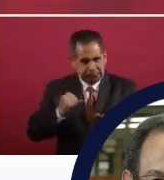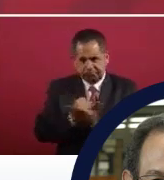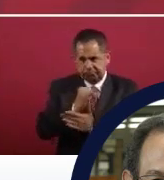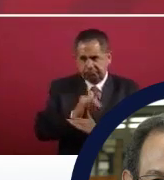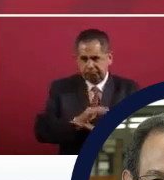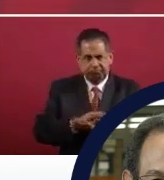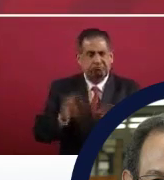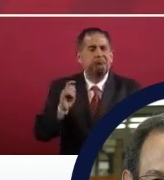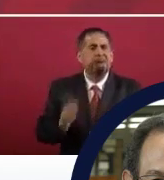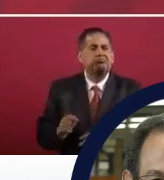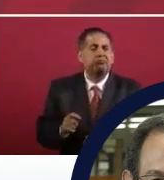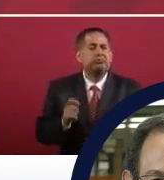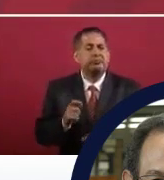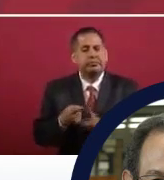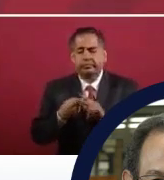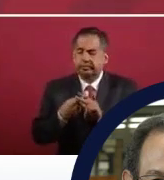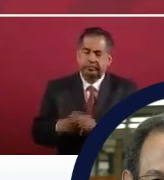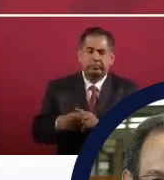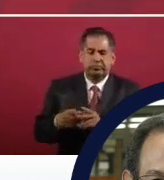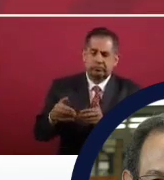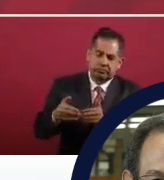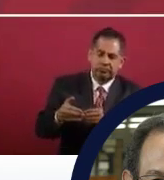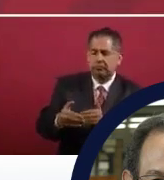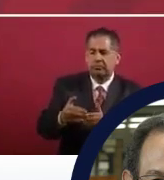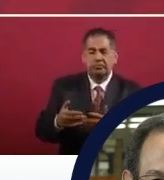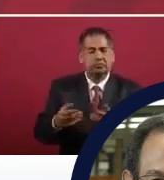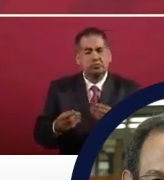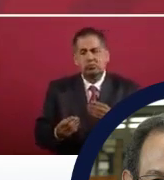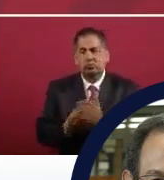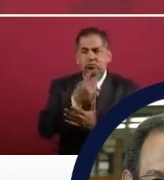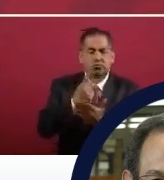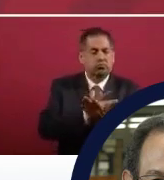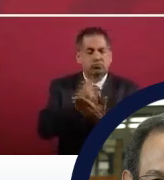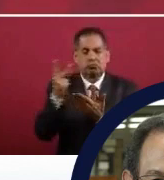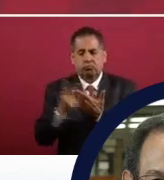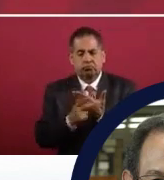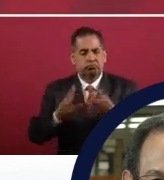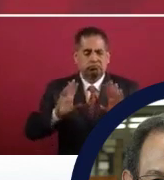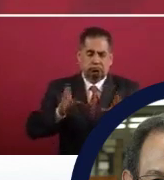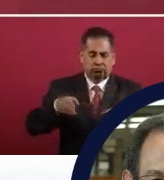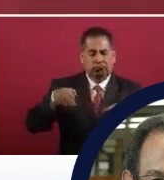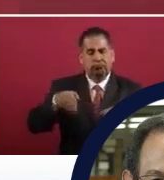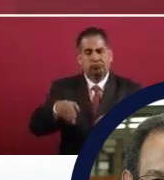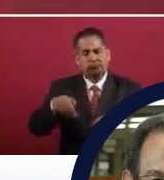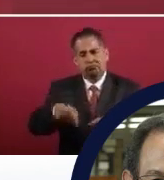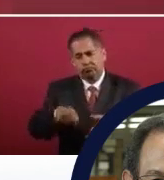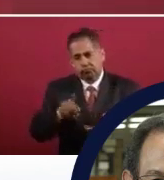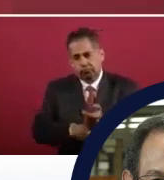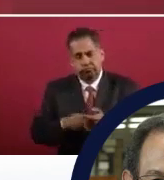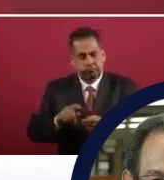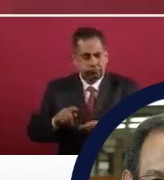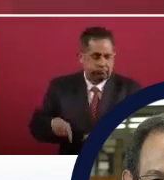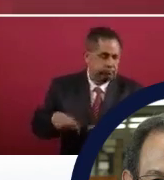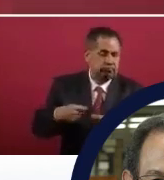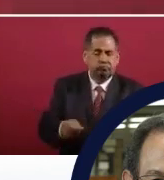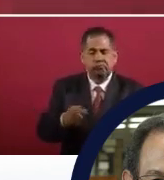sus condolencias a las víctimas inocentes de este acto de autoridad fallido.